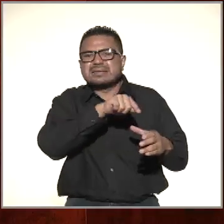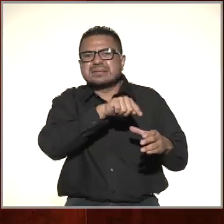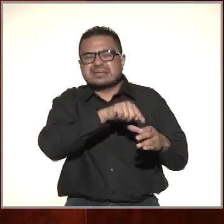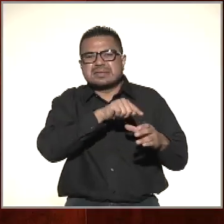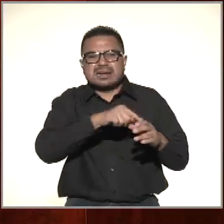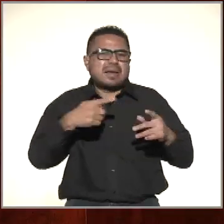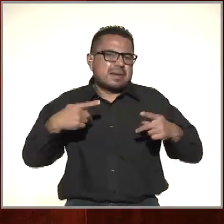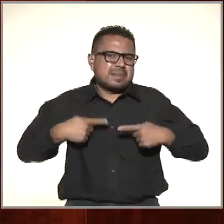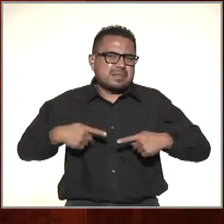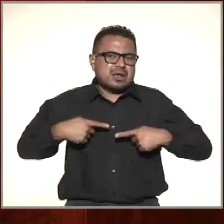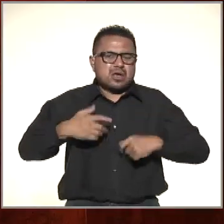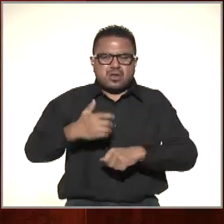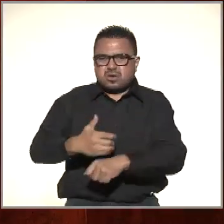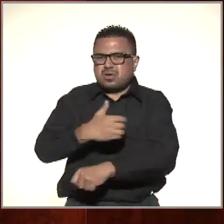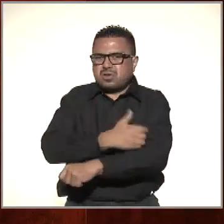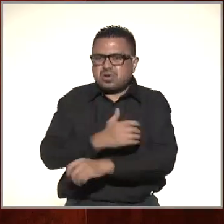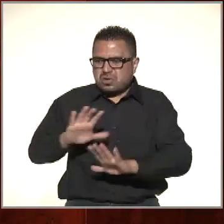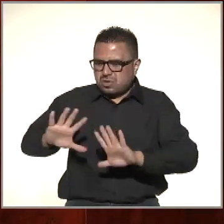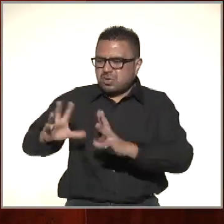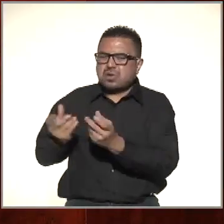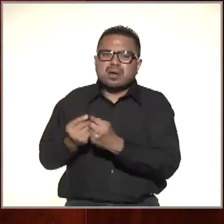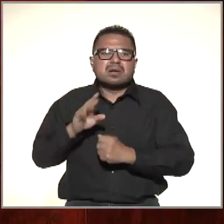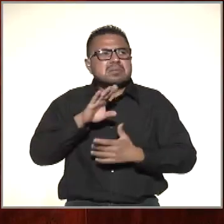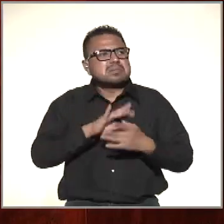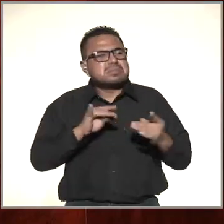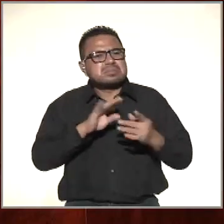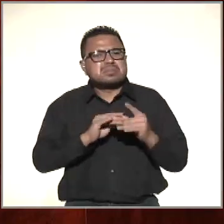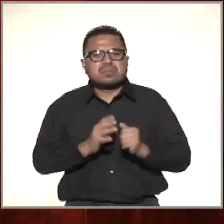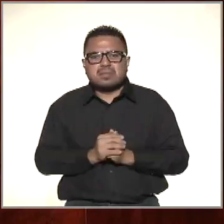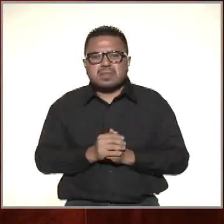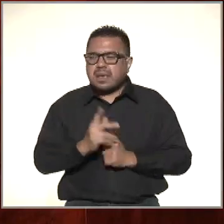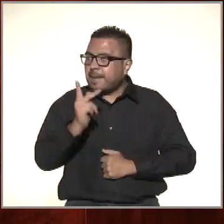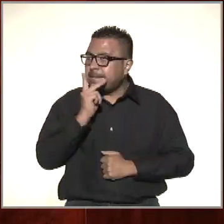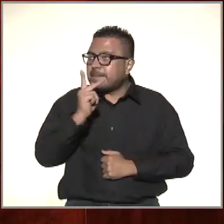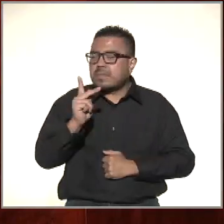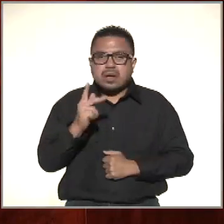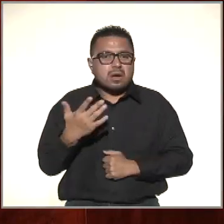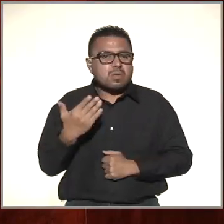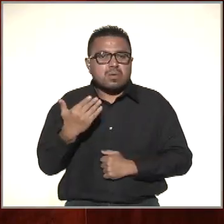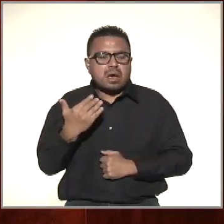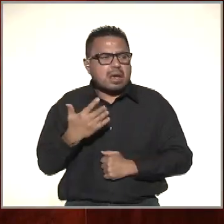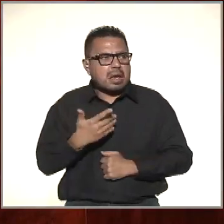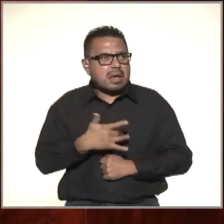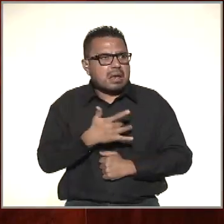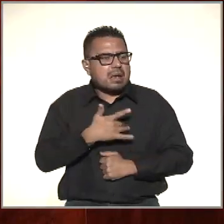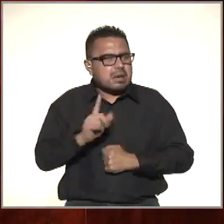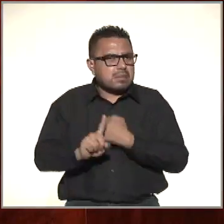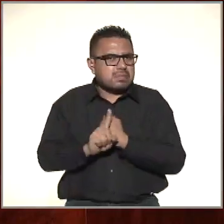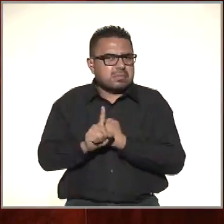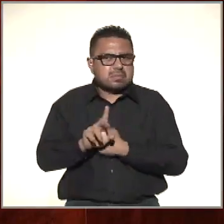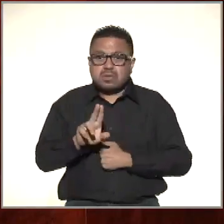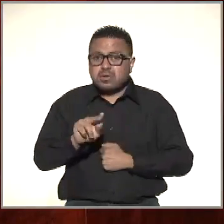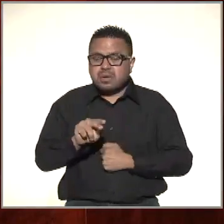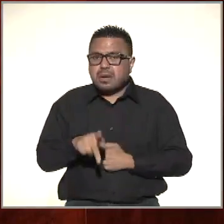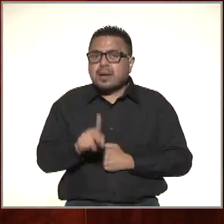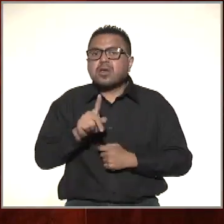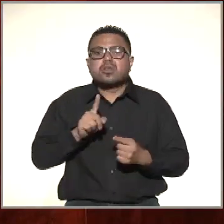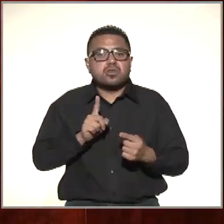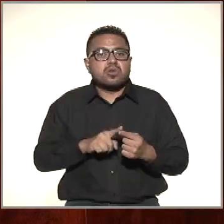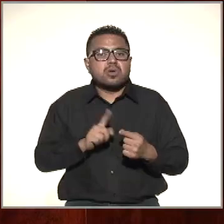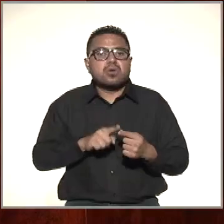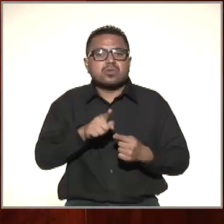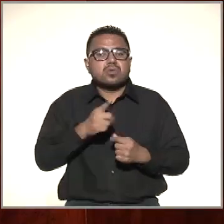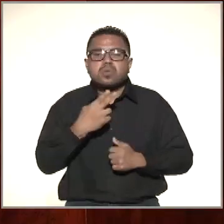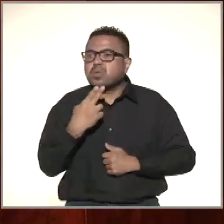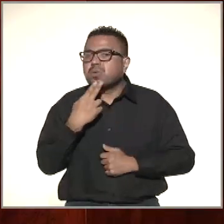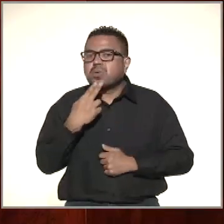la audiencia, de los compañeros de la audiencia, que decían es que pues la palabra no tiene ningún problema, ¿no? Desde luego que no, es que en dónde la vas a